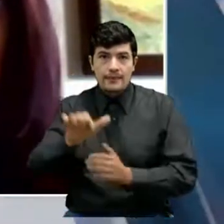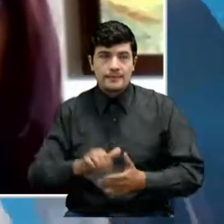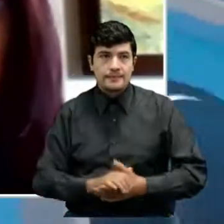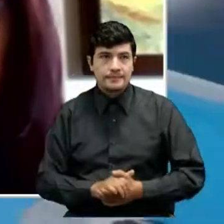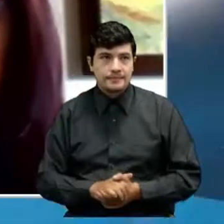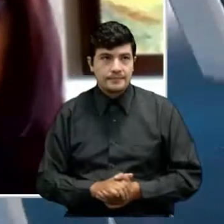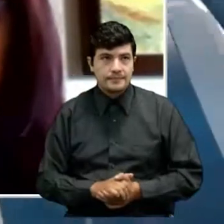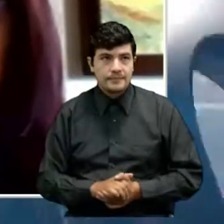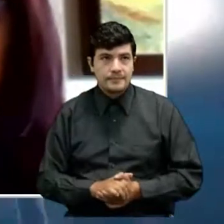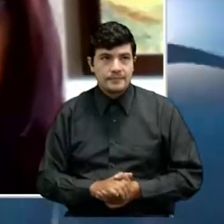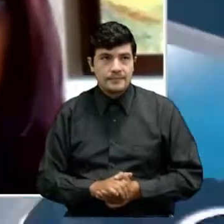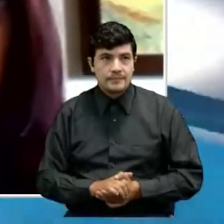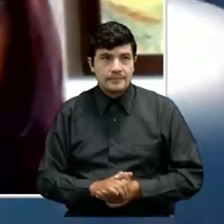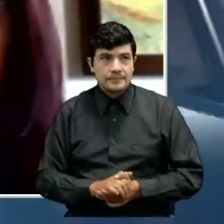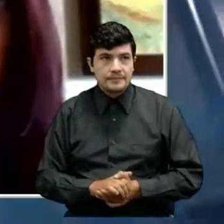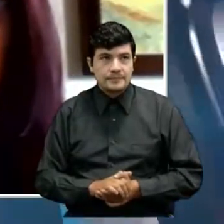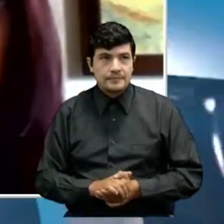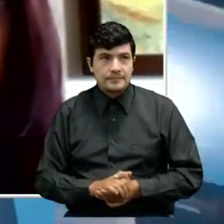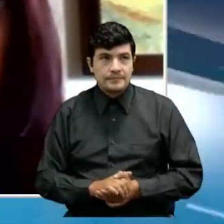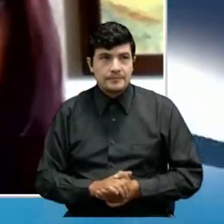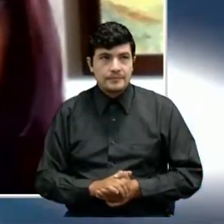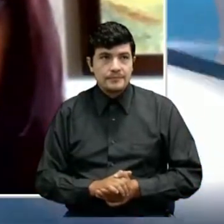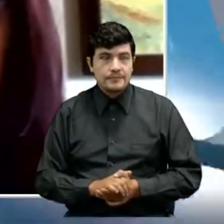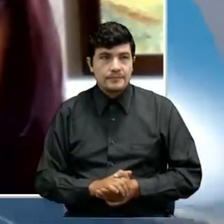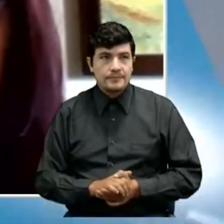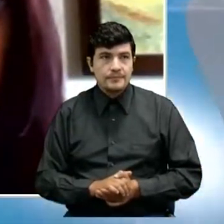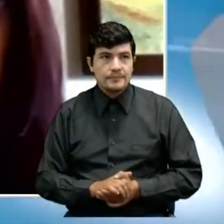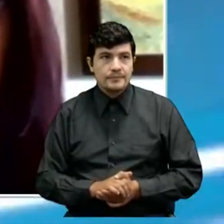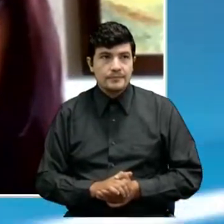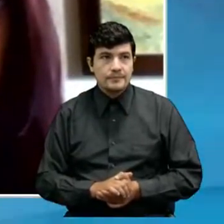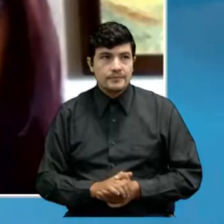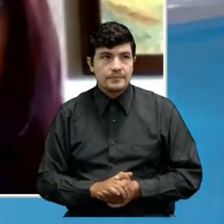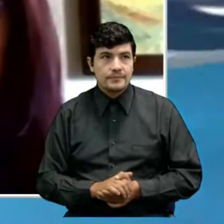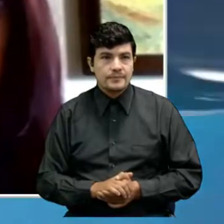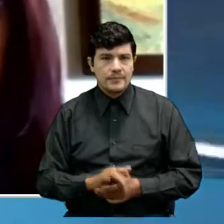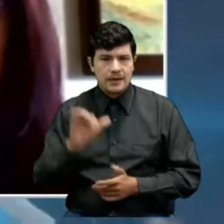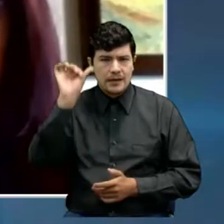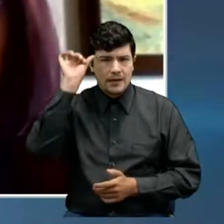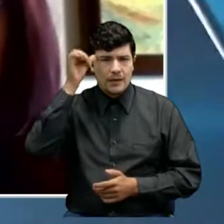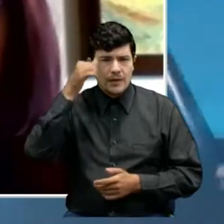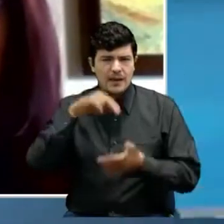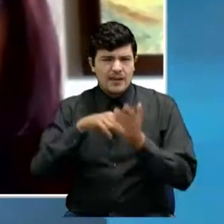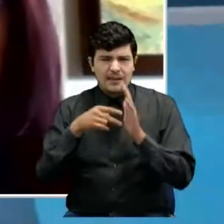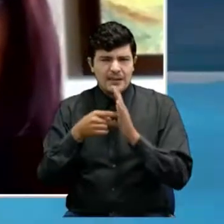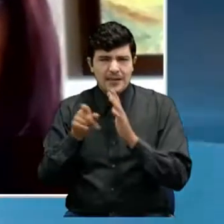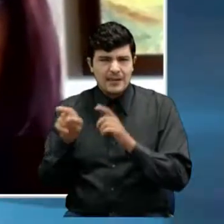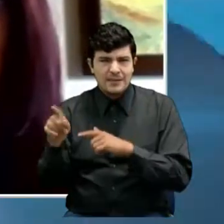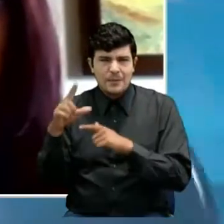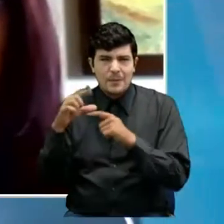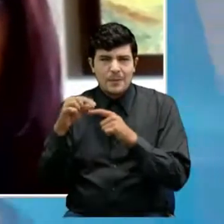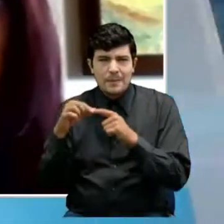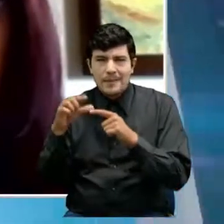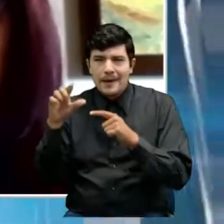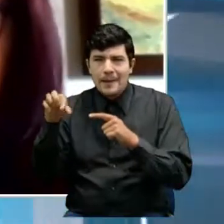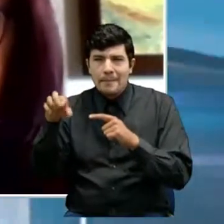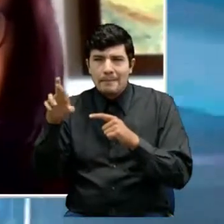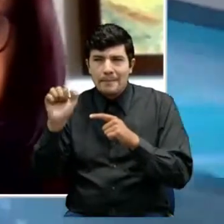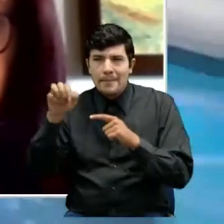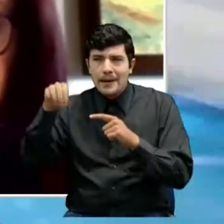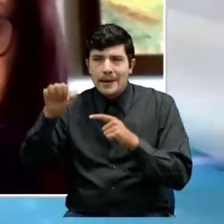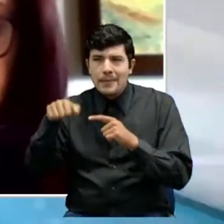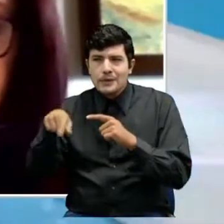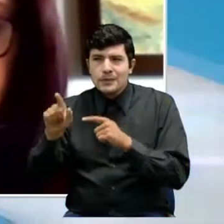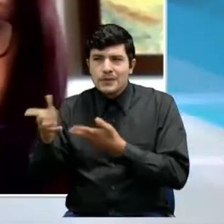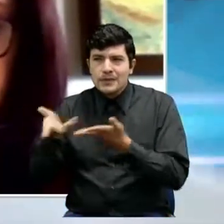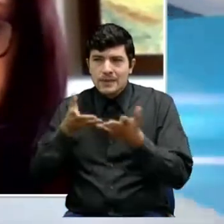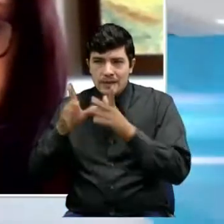Bueno, comencemos por recordar un poquito de qué se trata la prima de servicio, ¿no? Que recordemos que es una prestación social, está